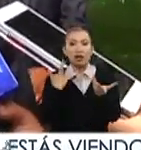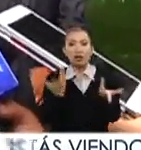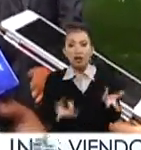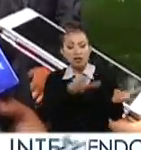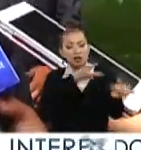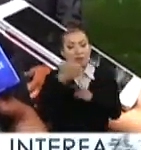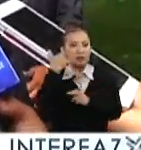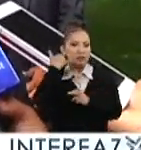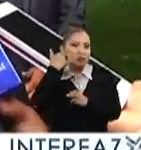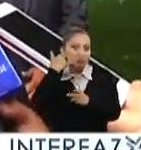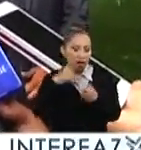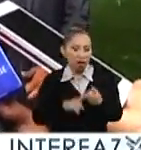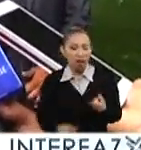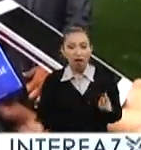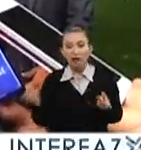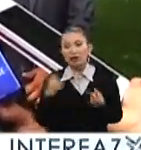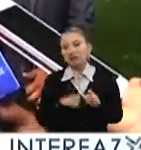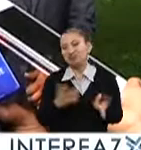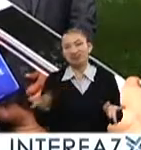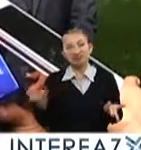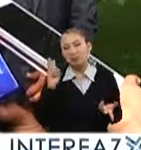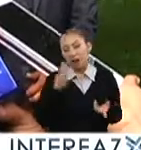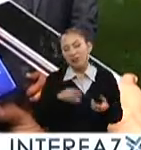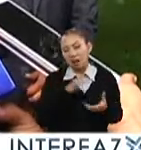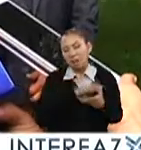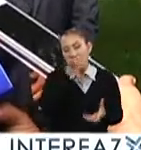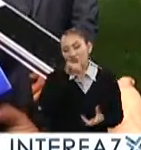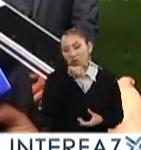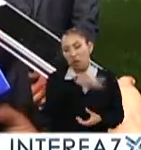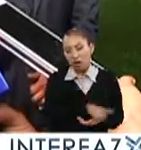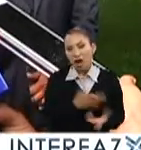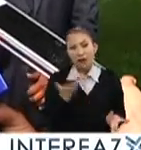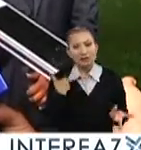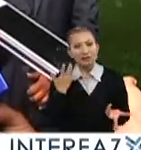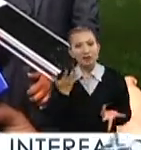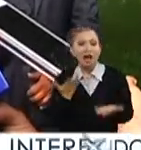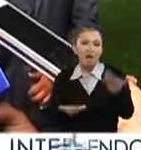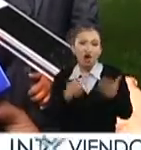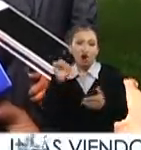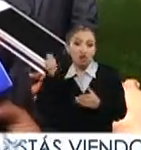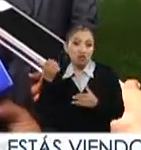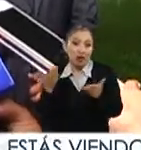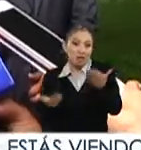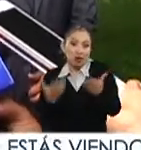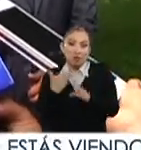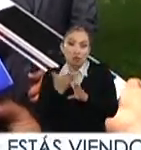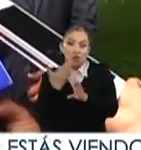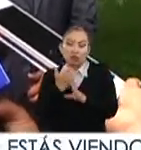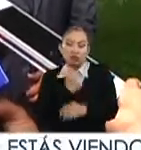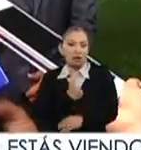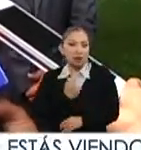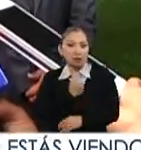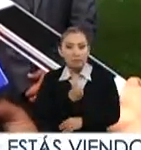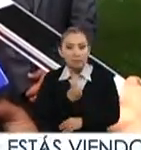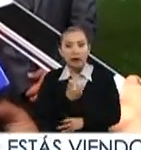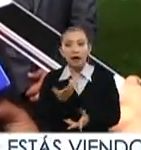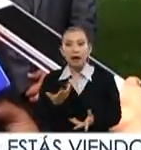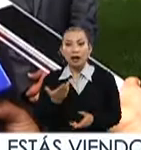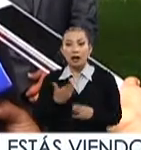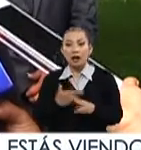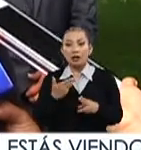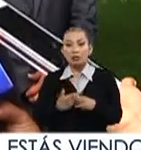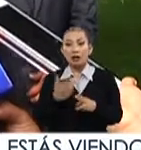los celulares, es mayormente, llegan a haber otros casos muy lamentables donde